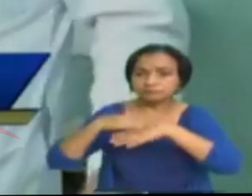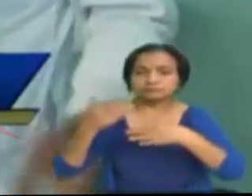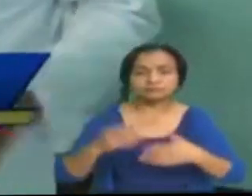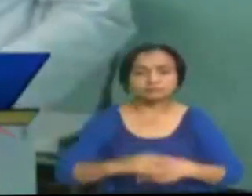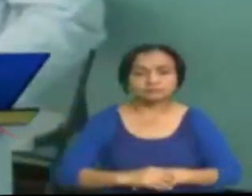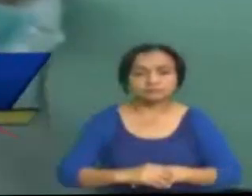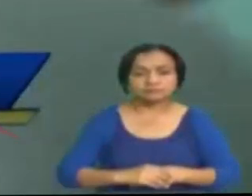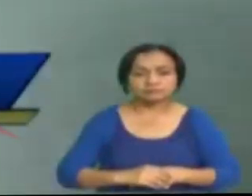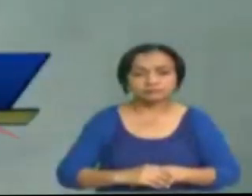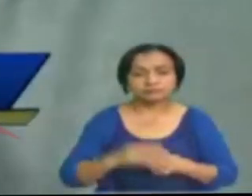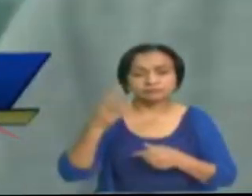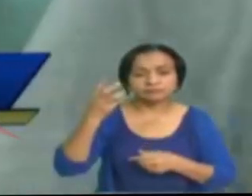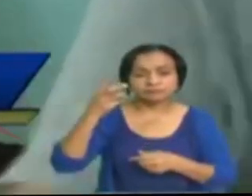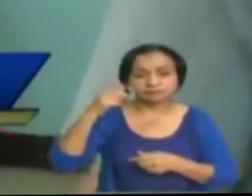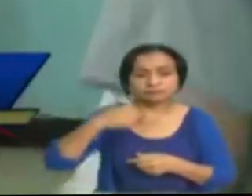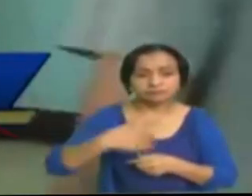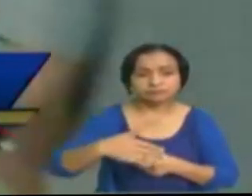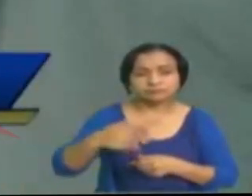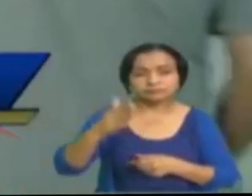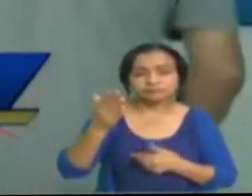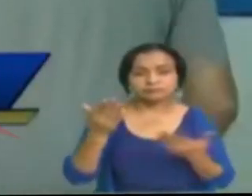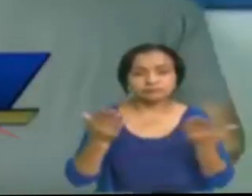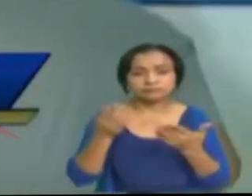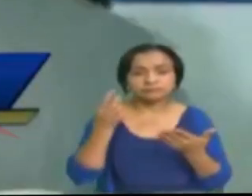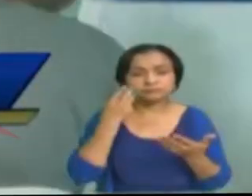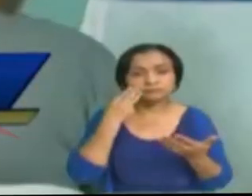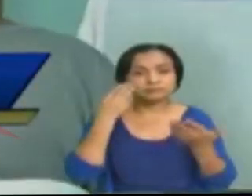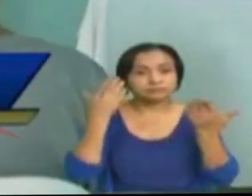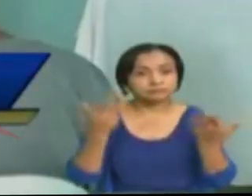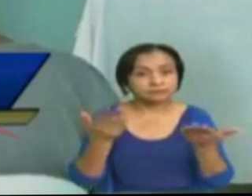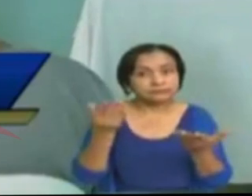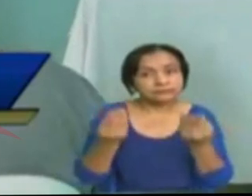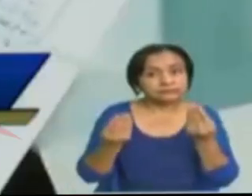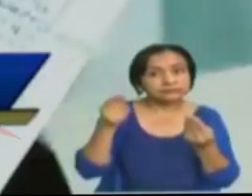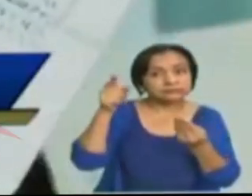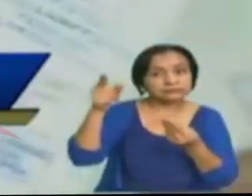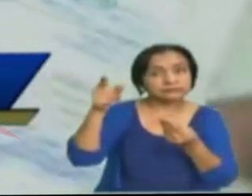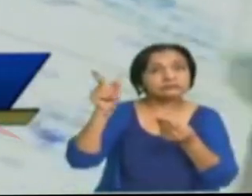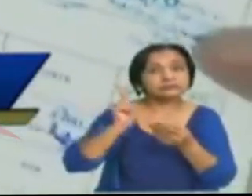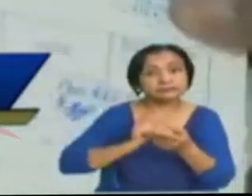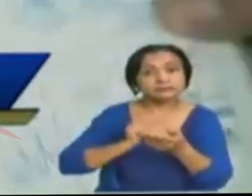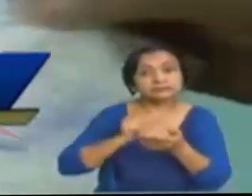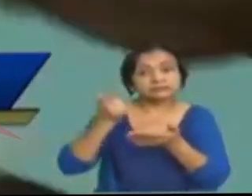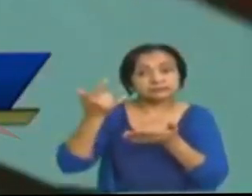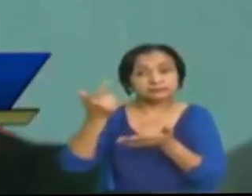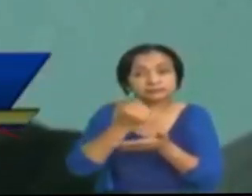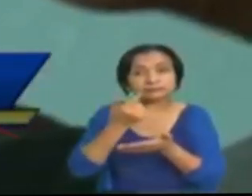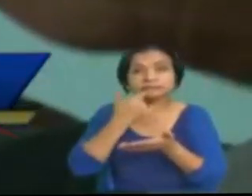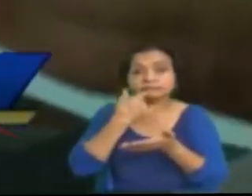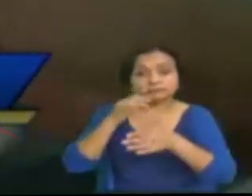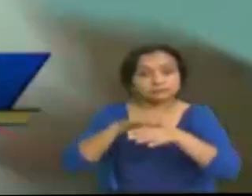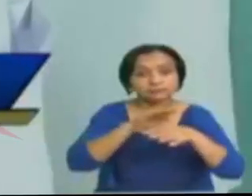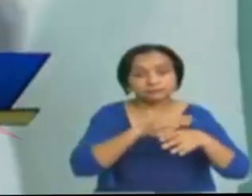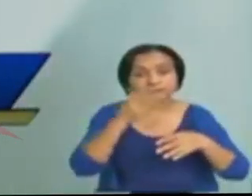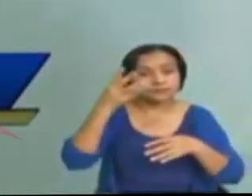en la responsabilidad ciudadana el llamado surge tras el aumento de casos de kobe 19